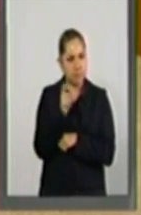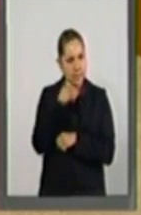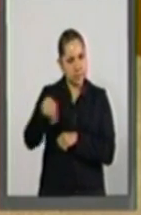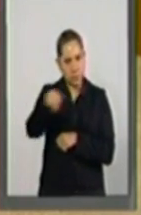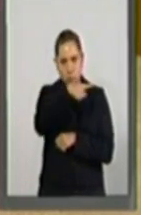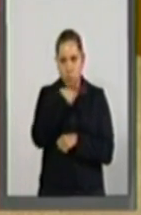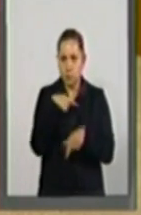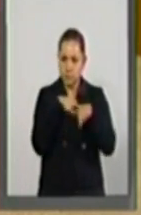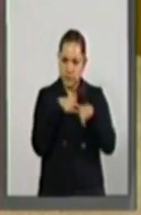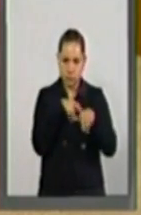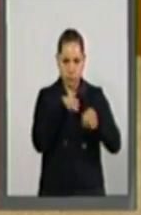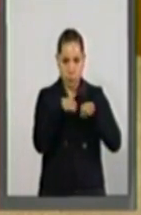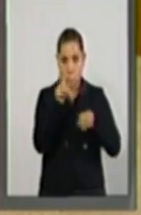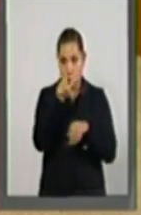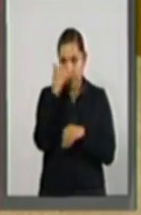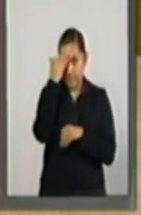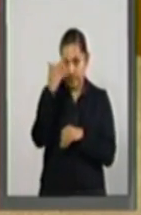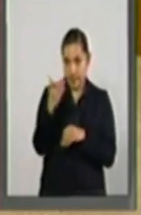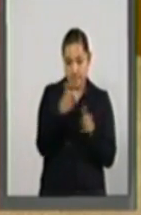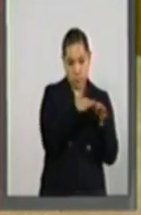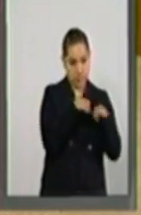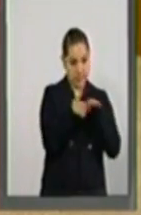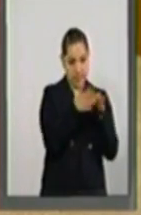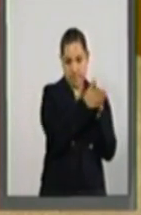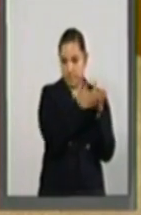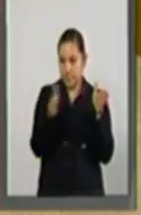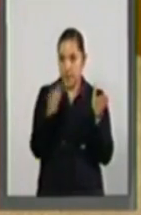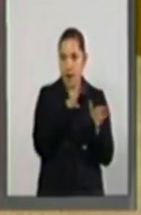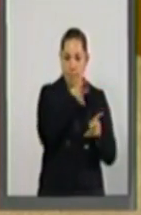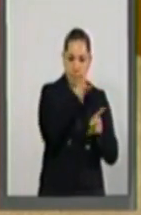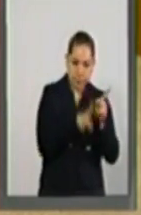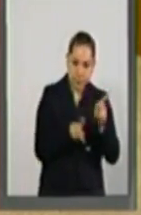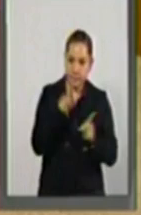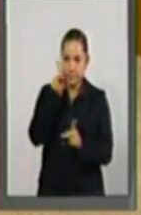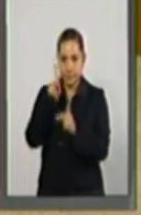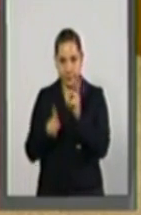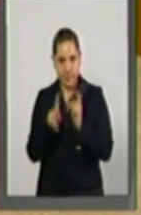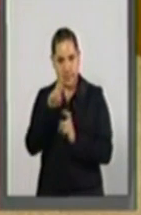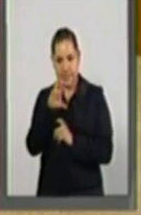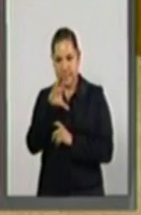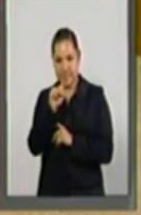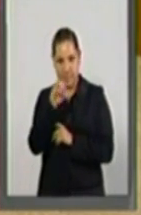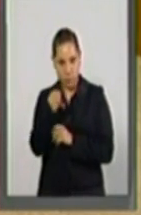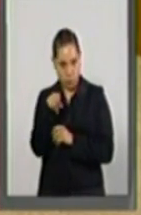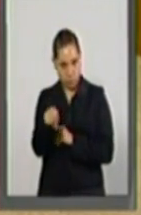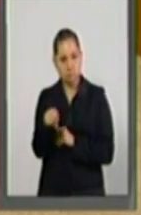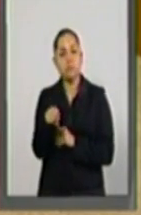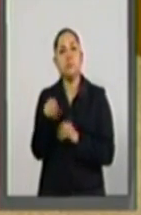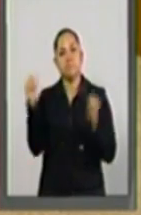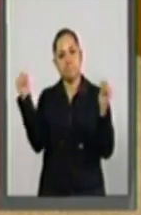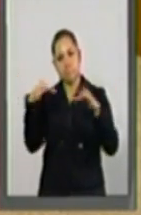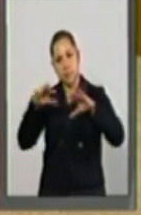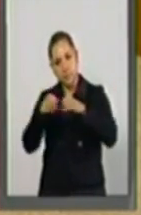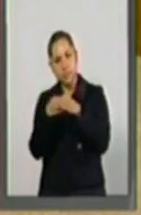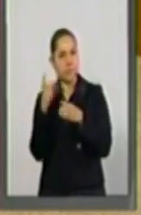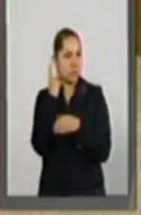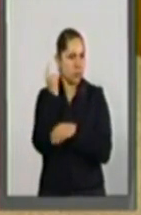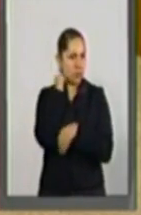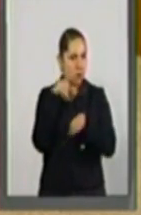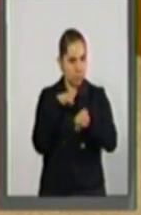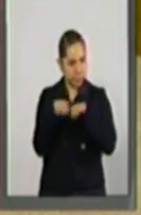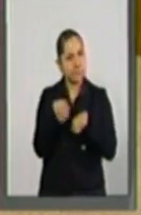recesos, a fin de hacer la declaratoria de que se ha reformado o adicionado el texto de nuestra ley